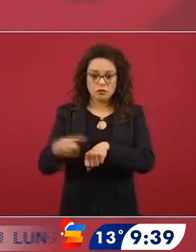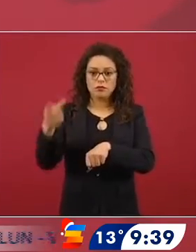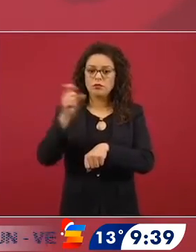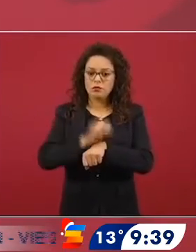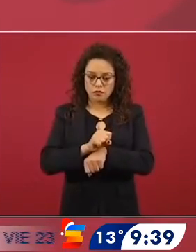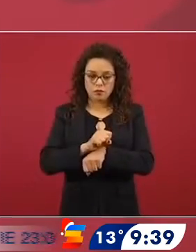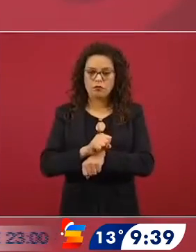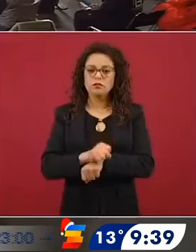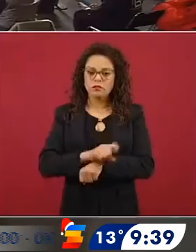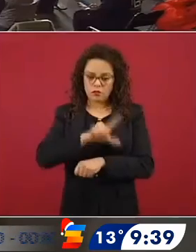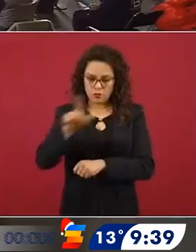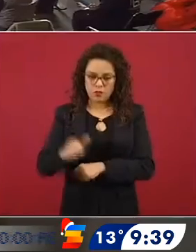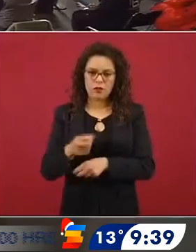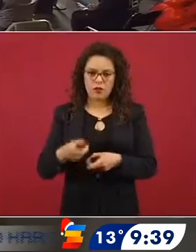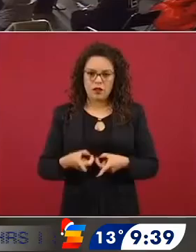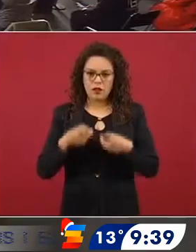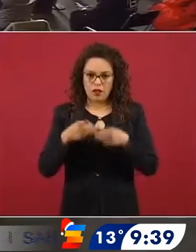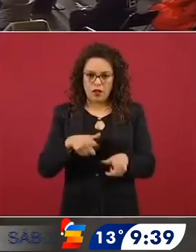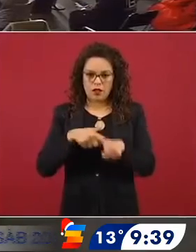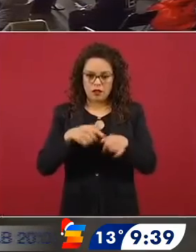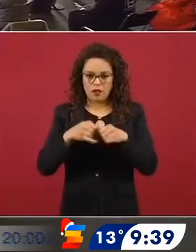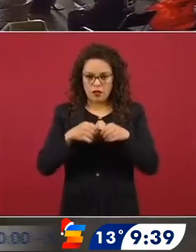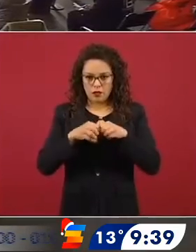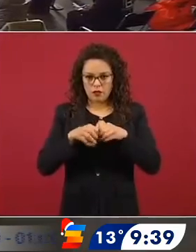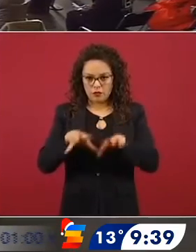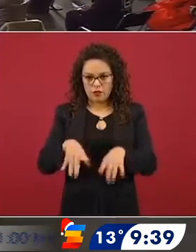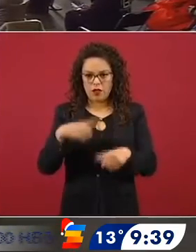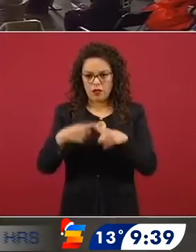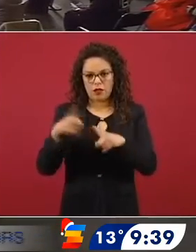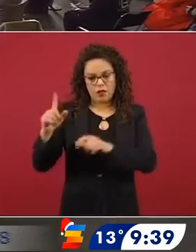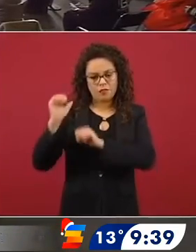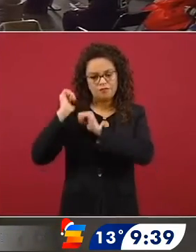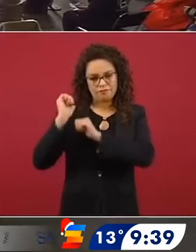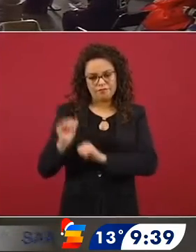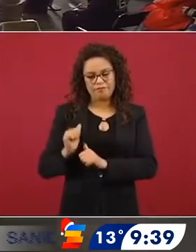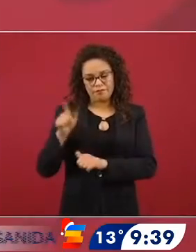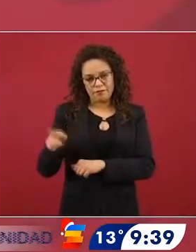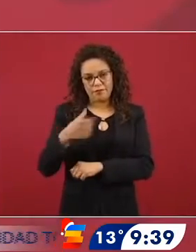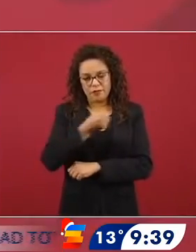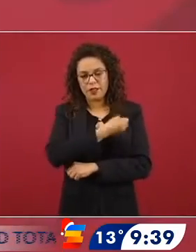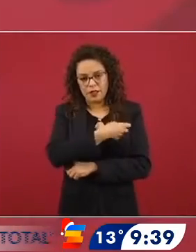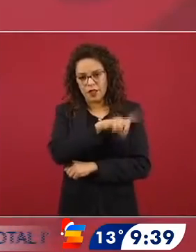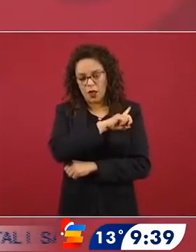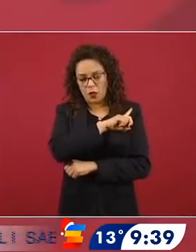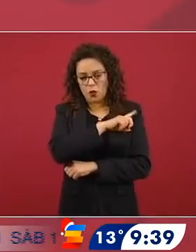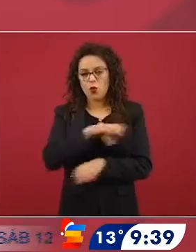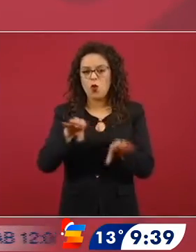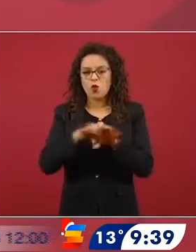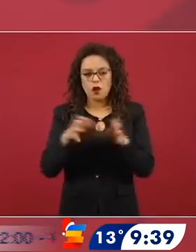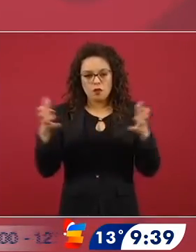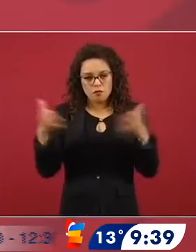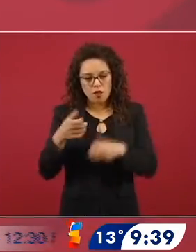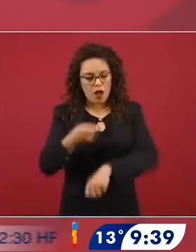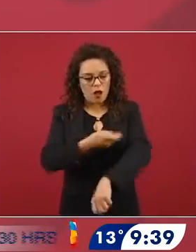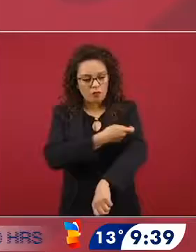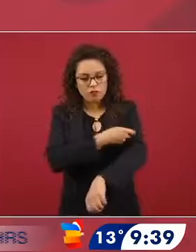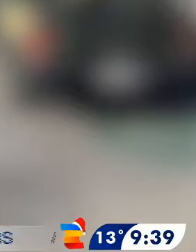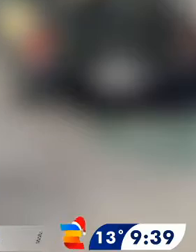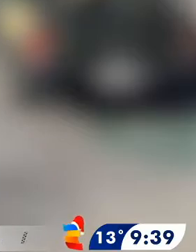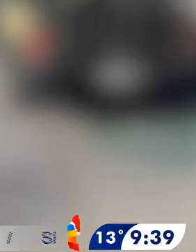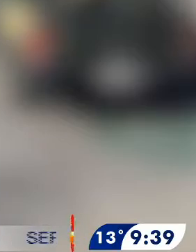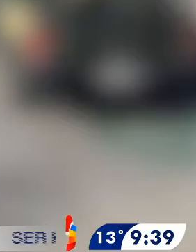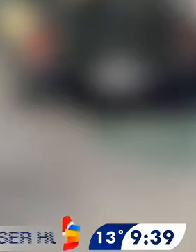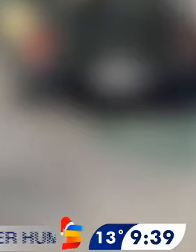informando por parte de las autoridades de salud cómo se aplicará cuáles son los procedimientos